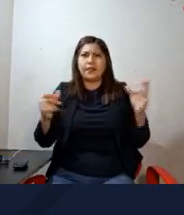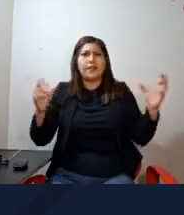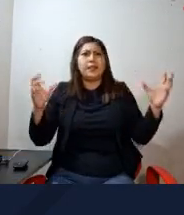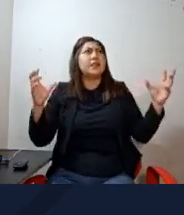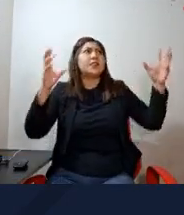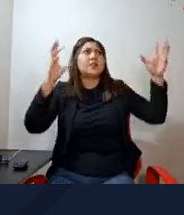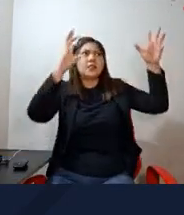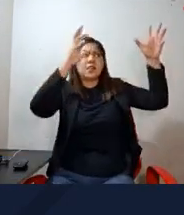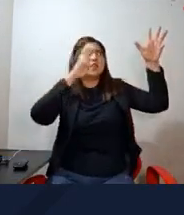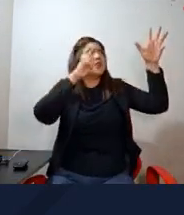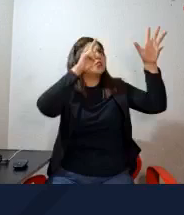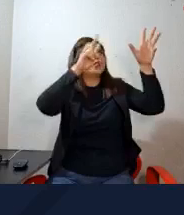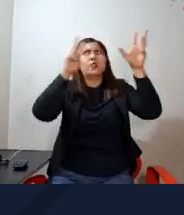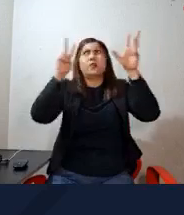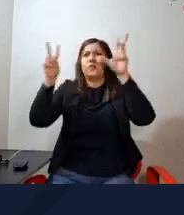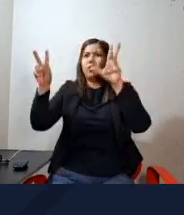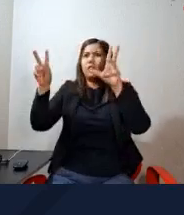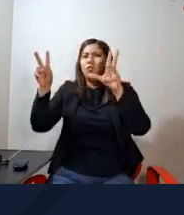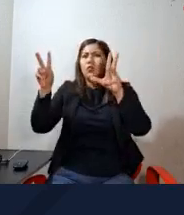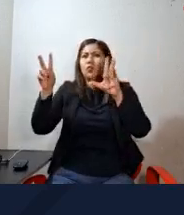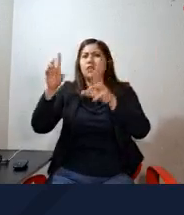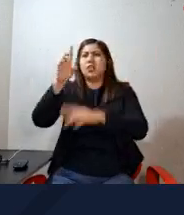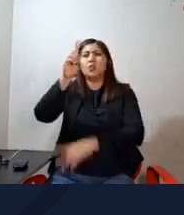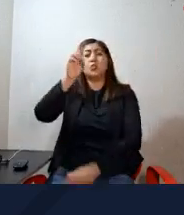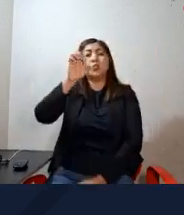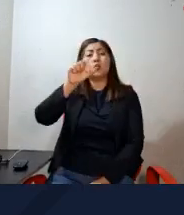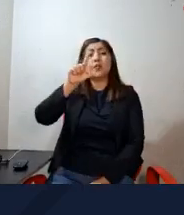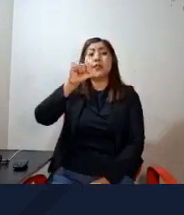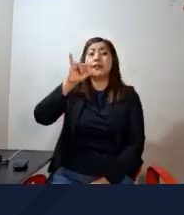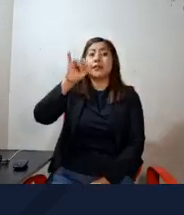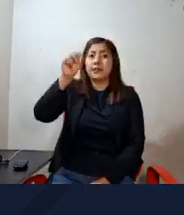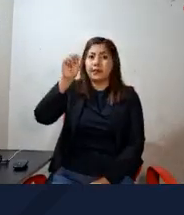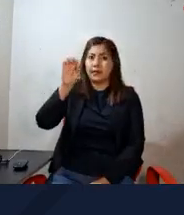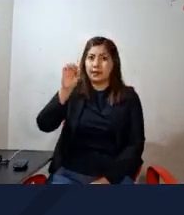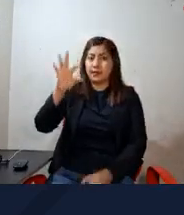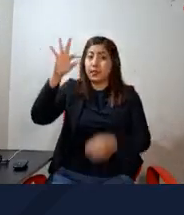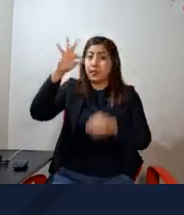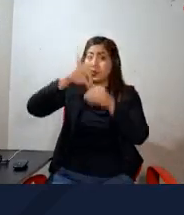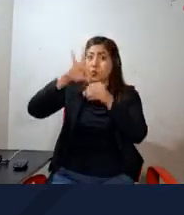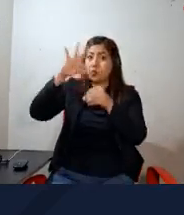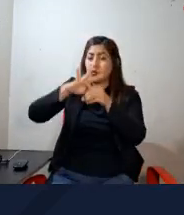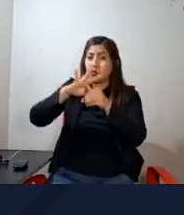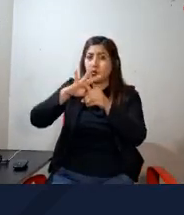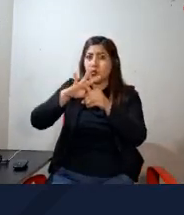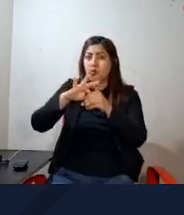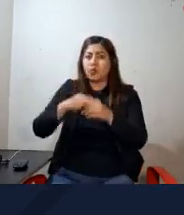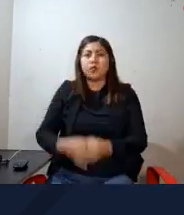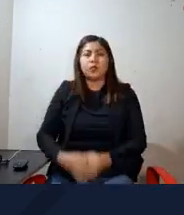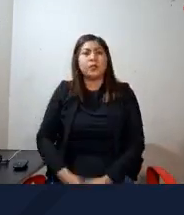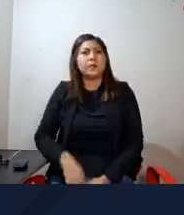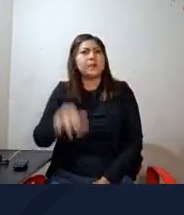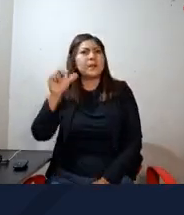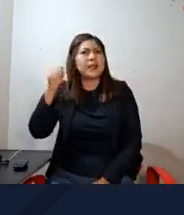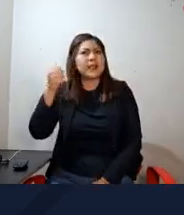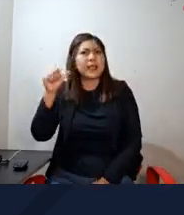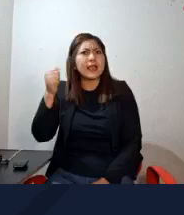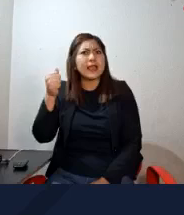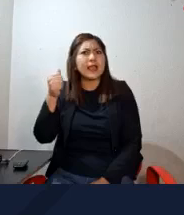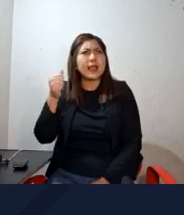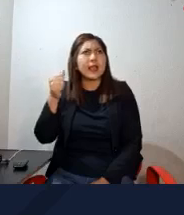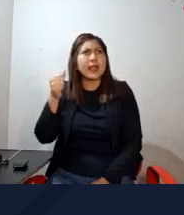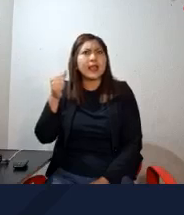Sí, Pati, bueno, pues tenemos otra pregunta que si el audio o video debe estar en algún formato especial para poder enviarlo,